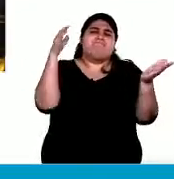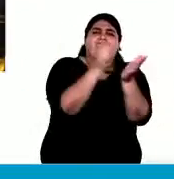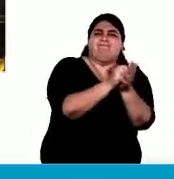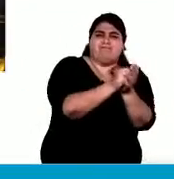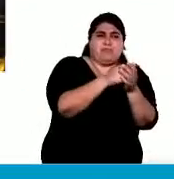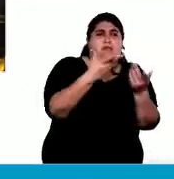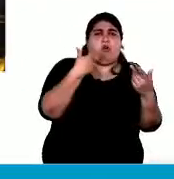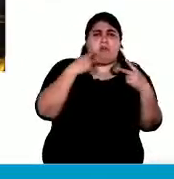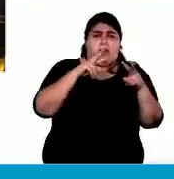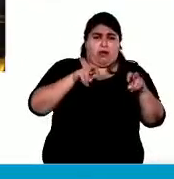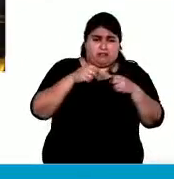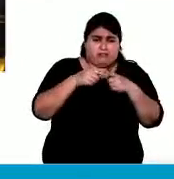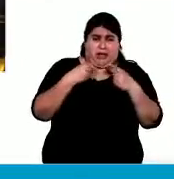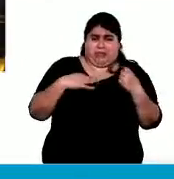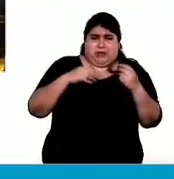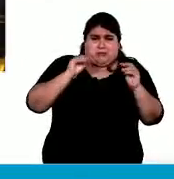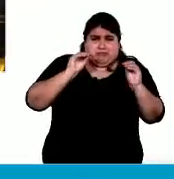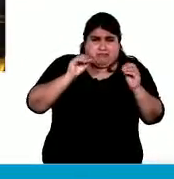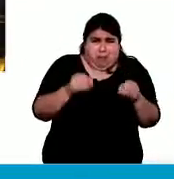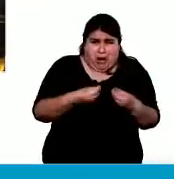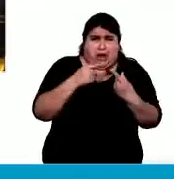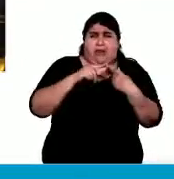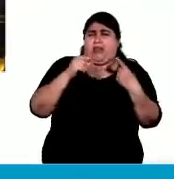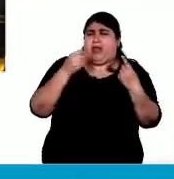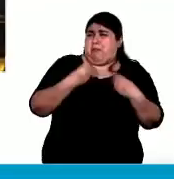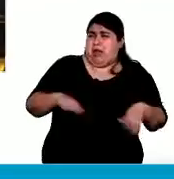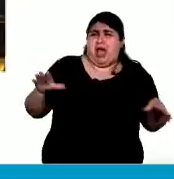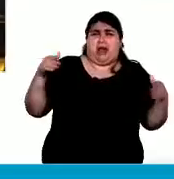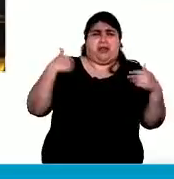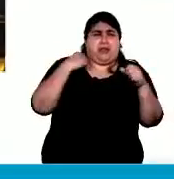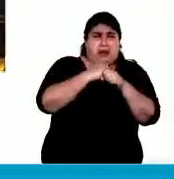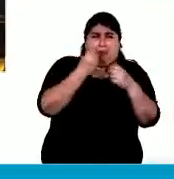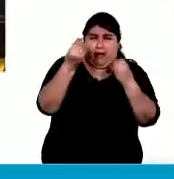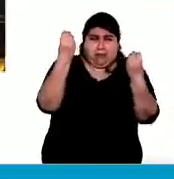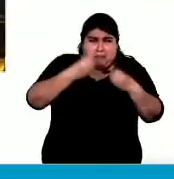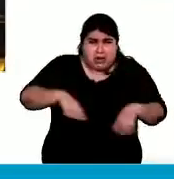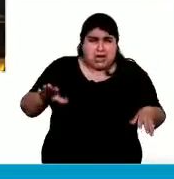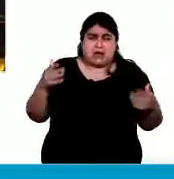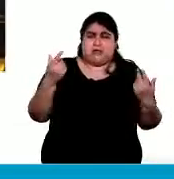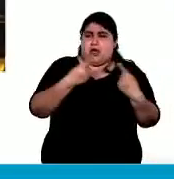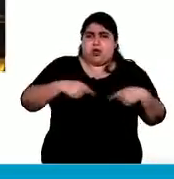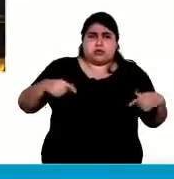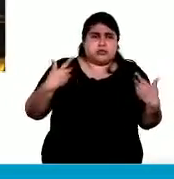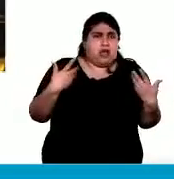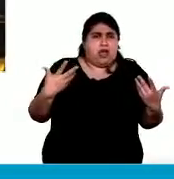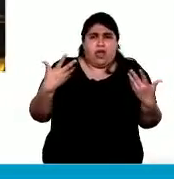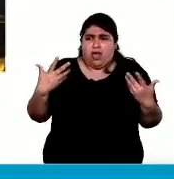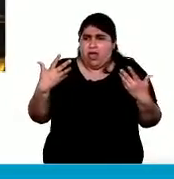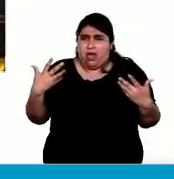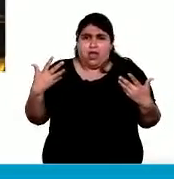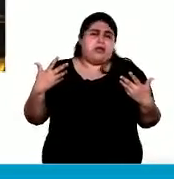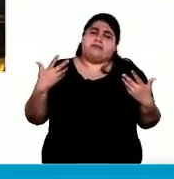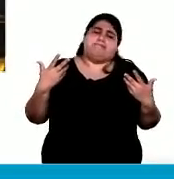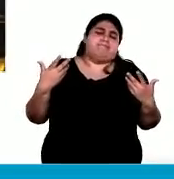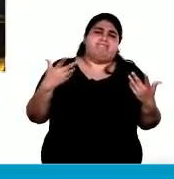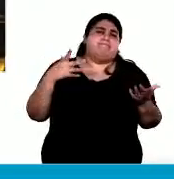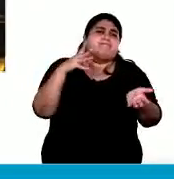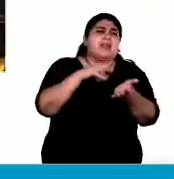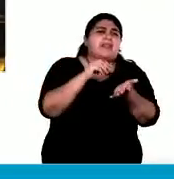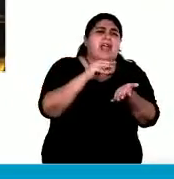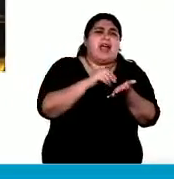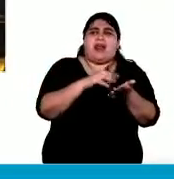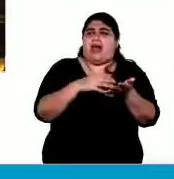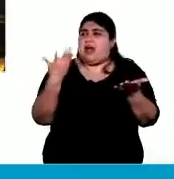de ingresos de trabajo y no han tenido otra opción que optar entre darle de comer a sus hijos